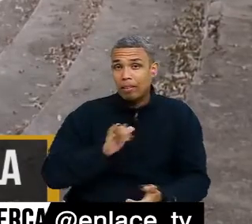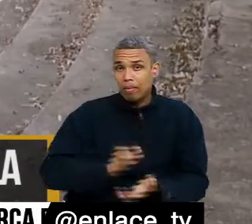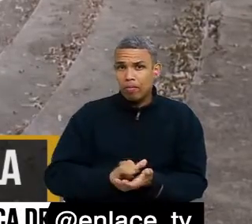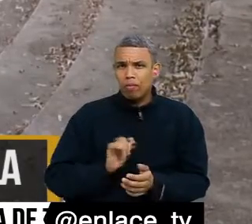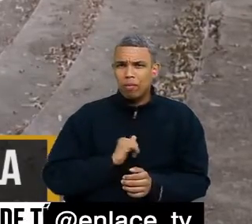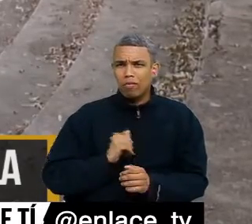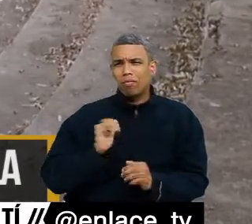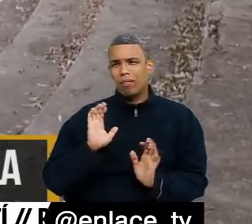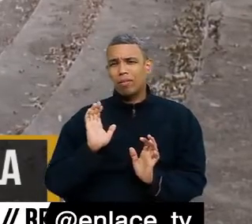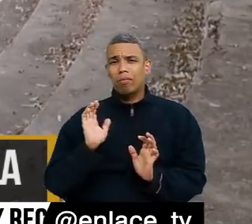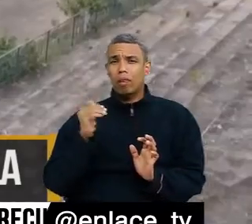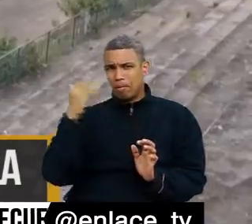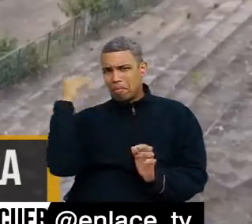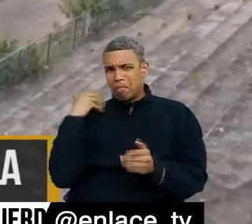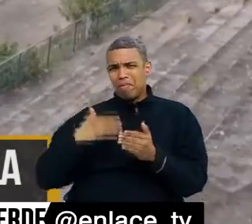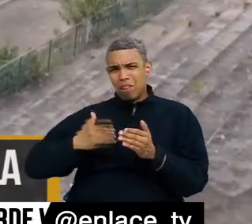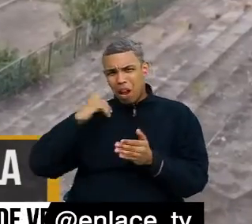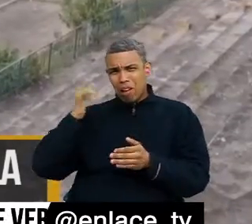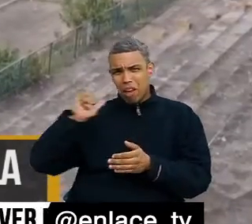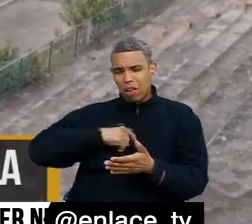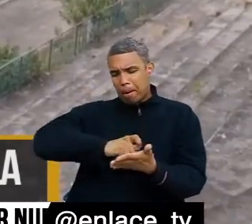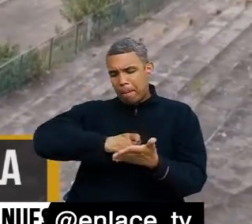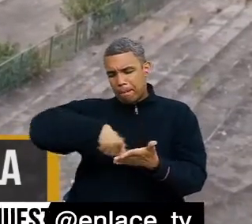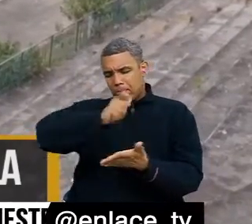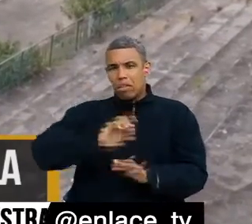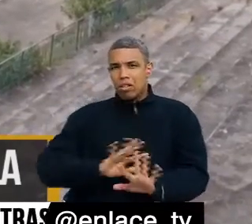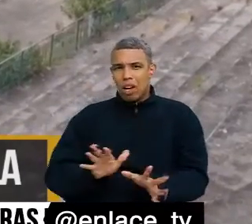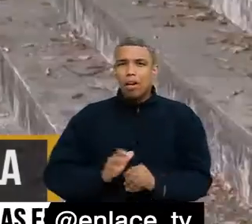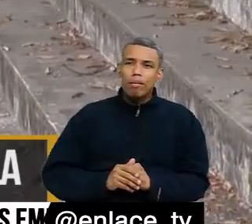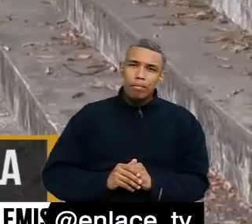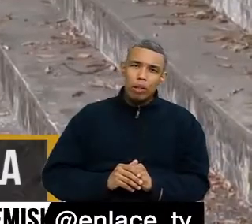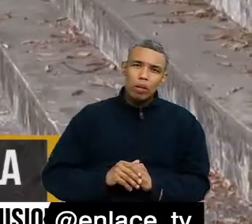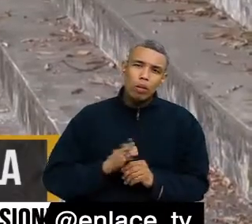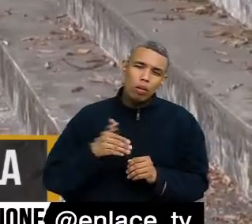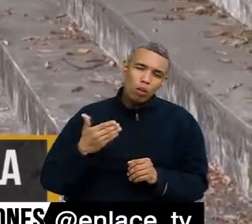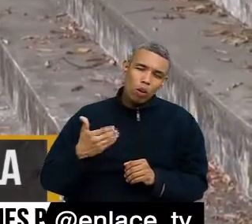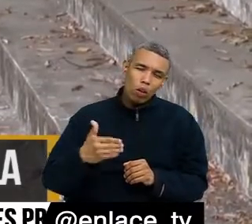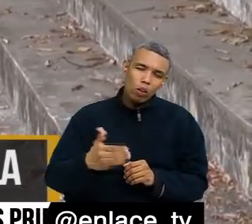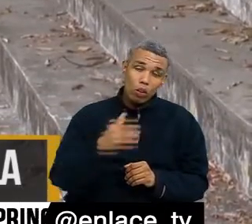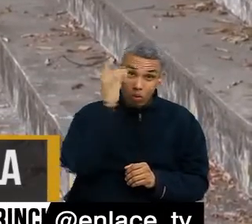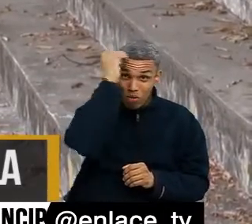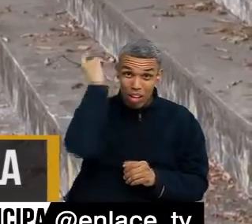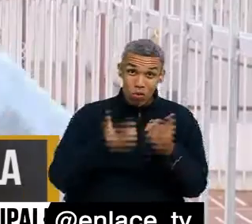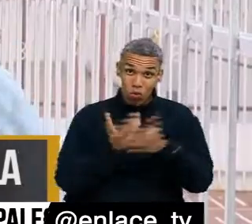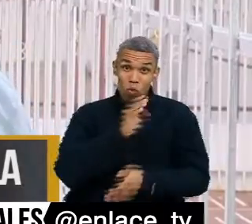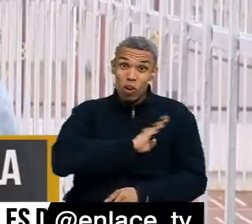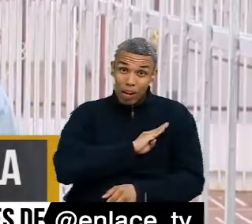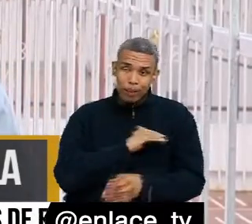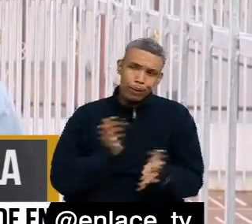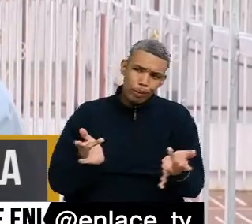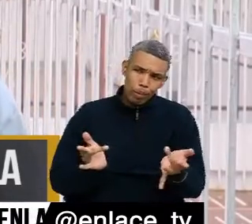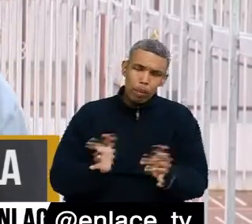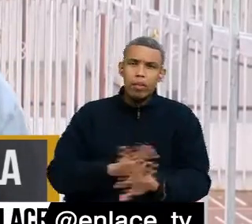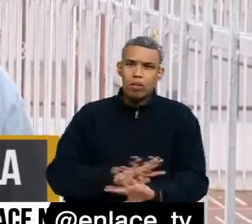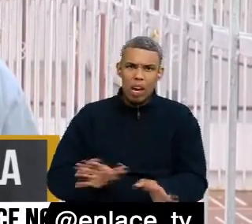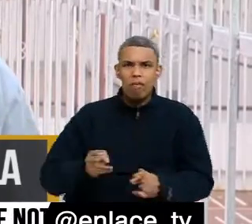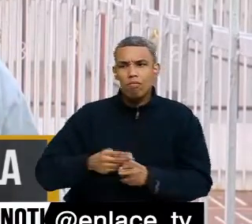la designación de la interventoría del actual gobierno para dar inicio en los próximos días a los trabajos de remodelación. El contrato está